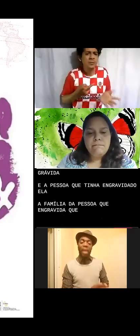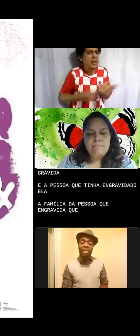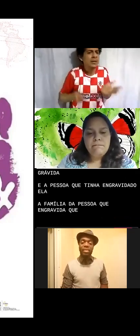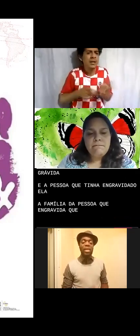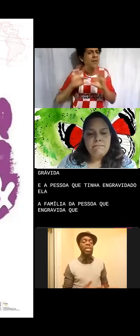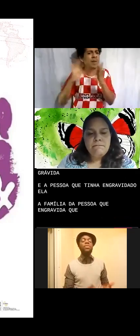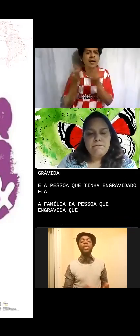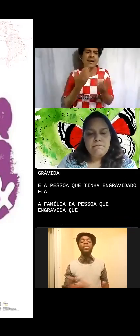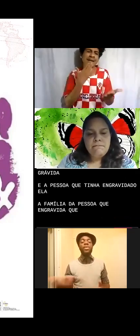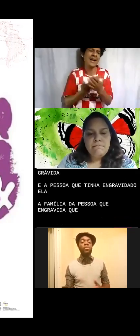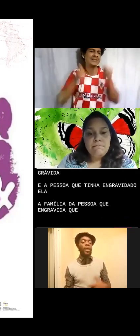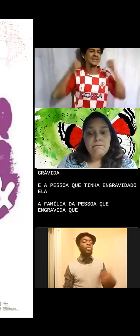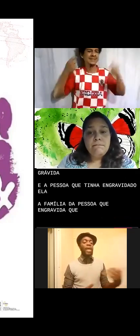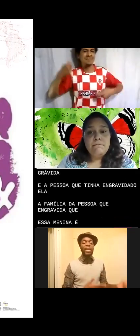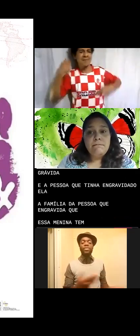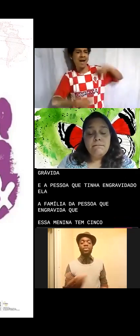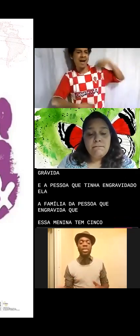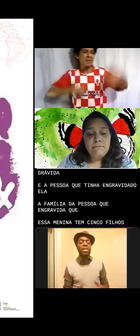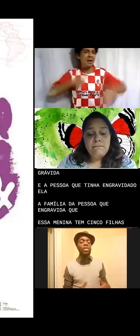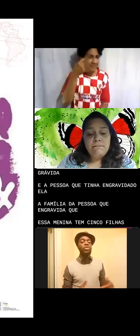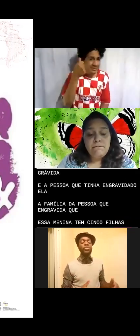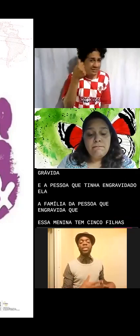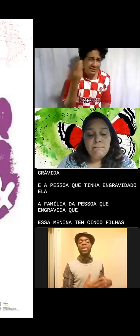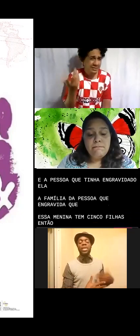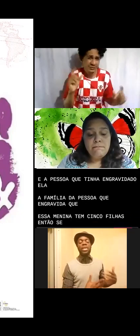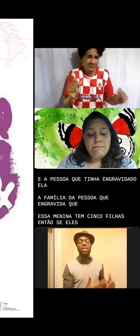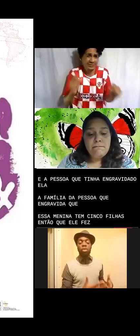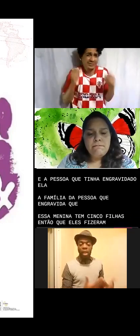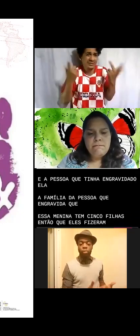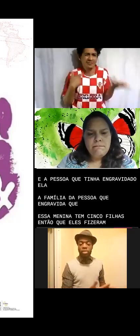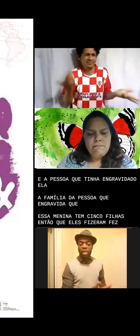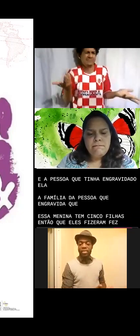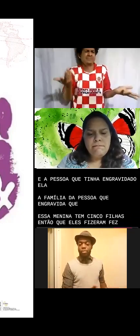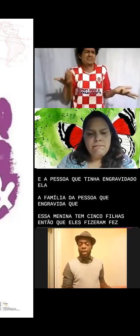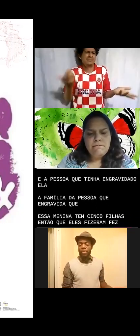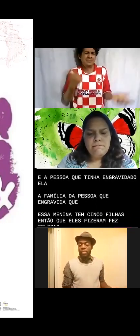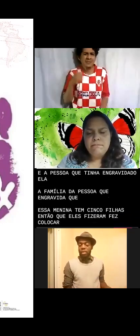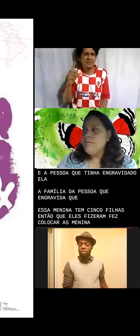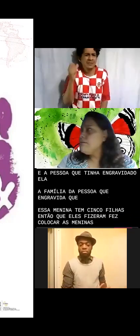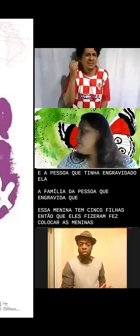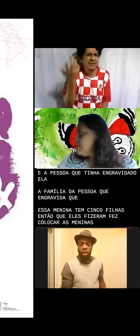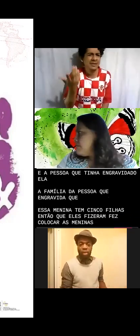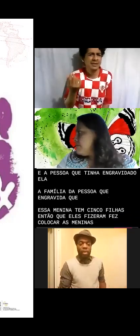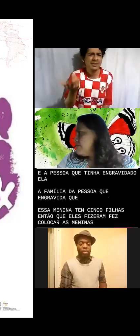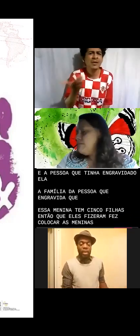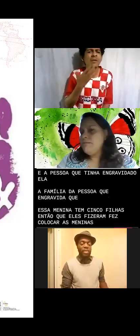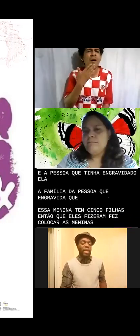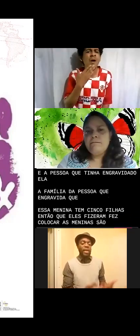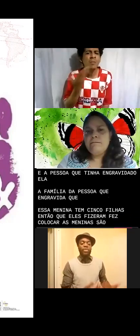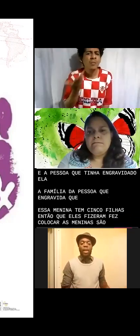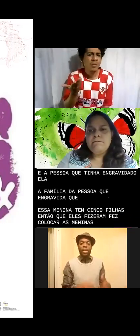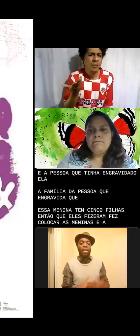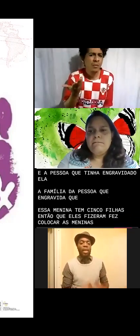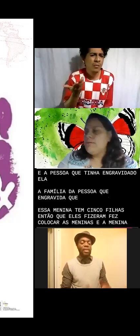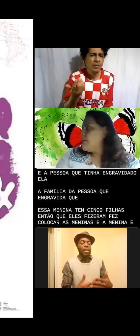niños más. Y lo que hicieron fue donar a esos niños y la muchacha, pues, lo que